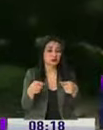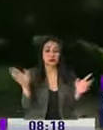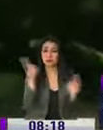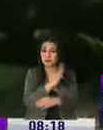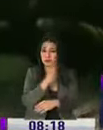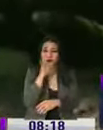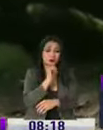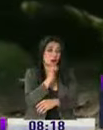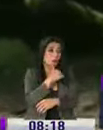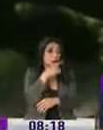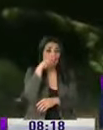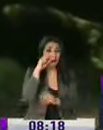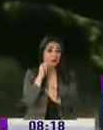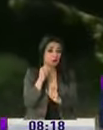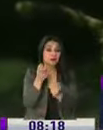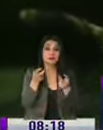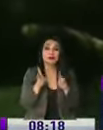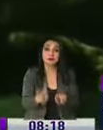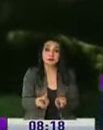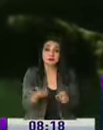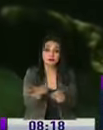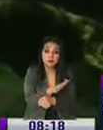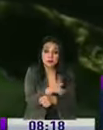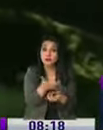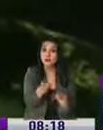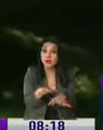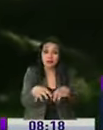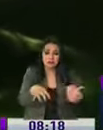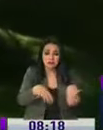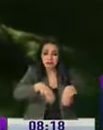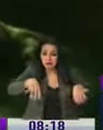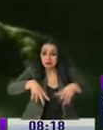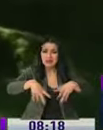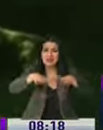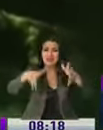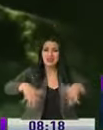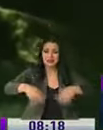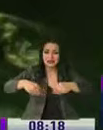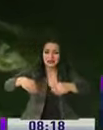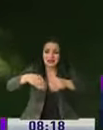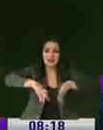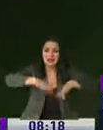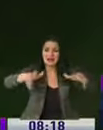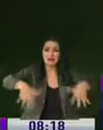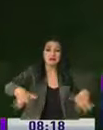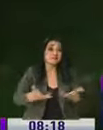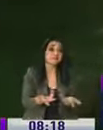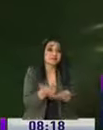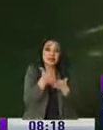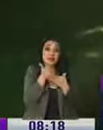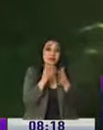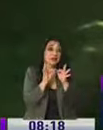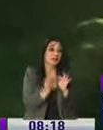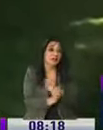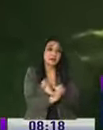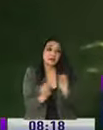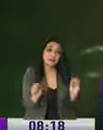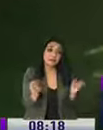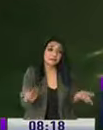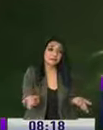insoportable, y con esto que está inconcluso, que dejaron tierra todo sobre la vía, que no nos ha ayudado en